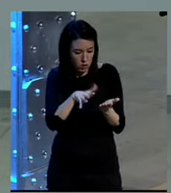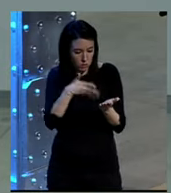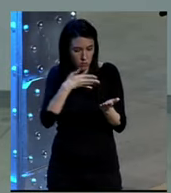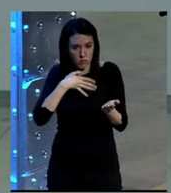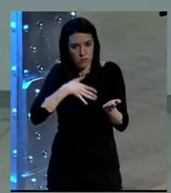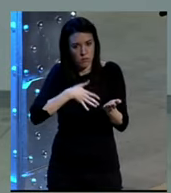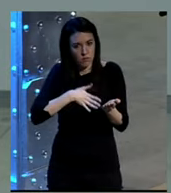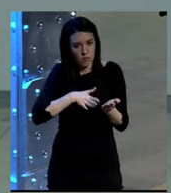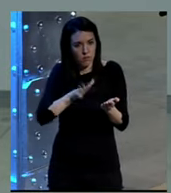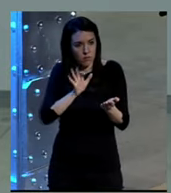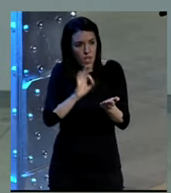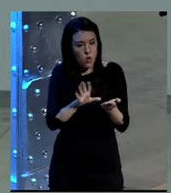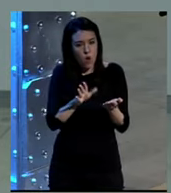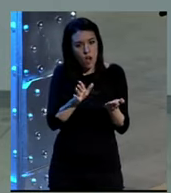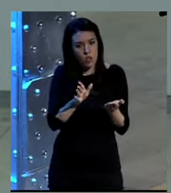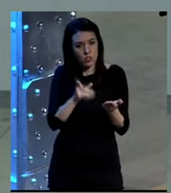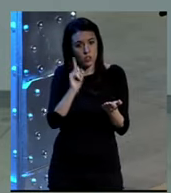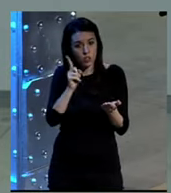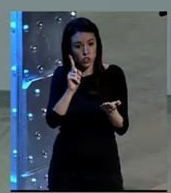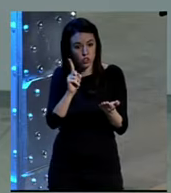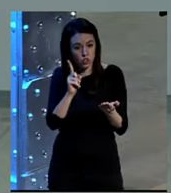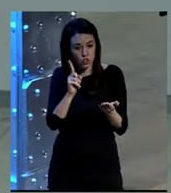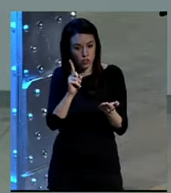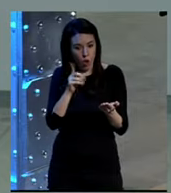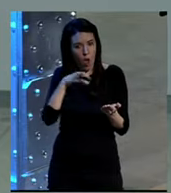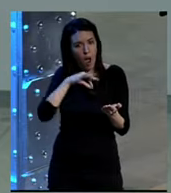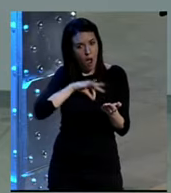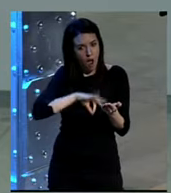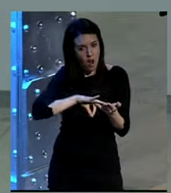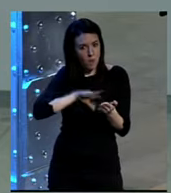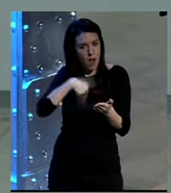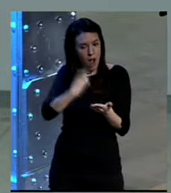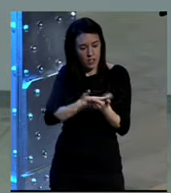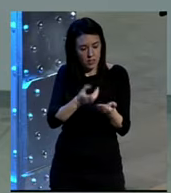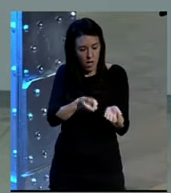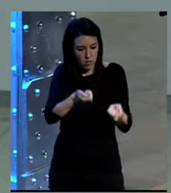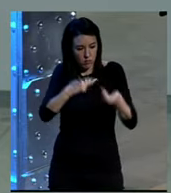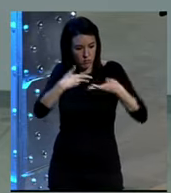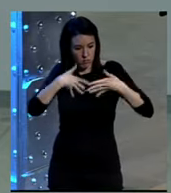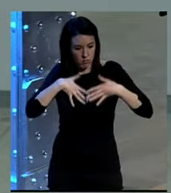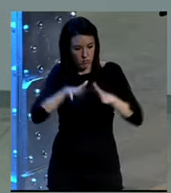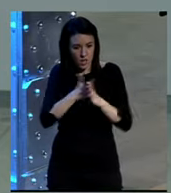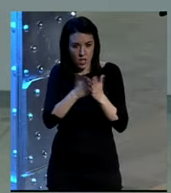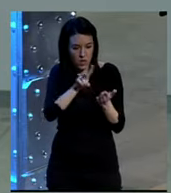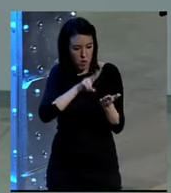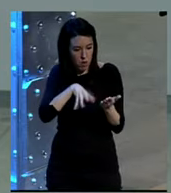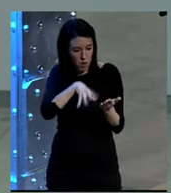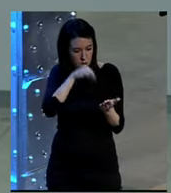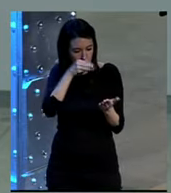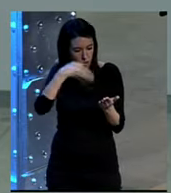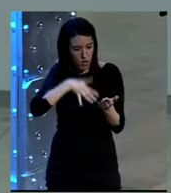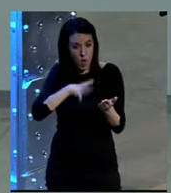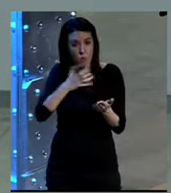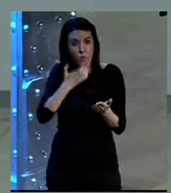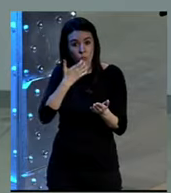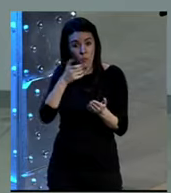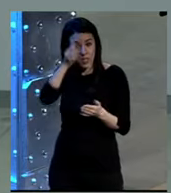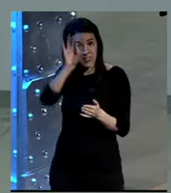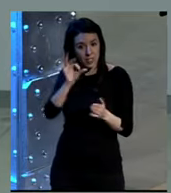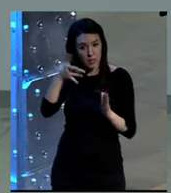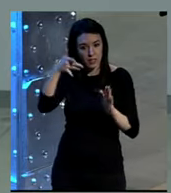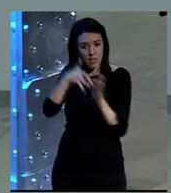pues más que el cuerpo, transmite el alma del cuerpo, porque al final, por ejemplo, la descripción que hace Sebastián de